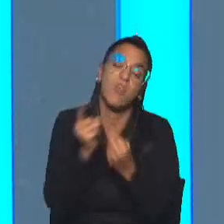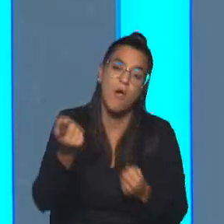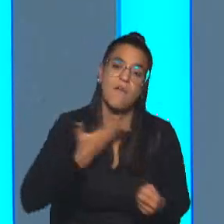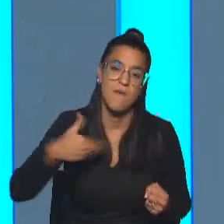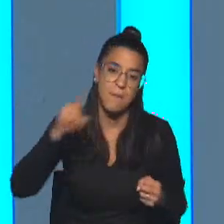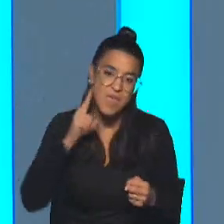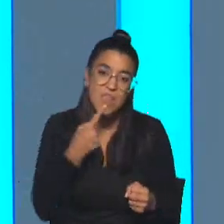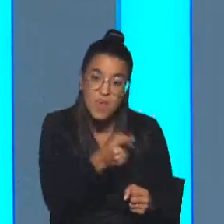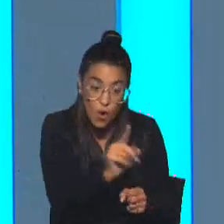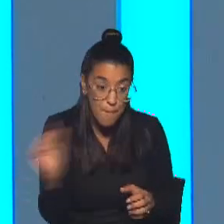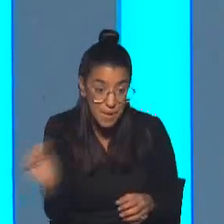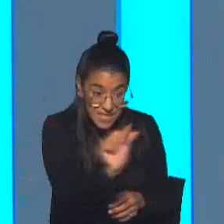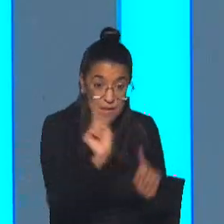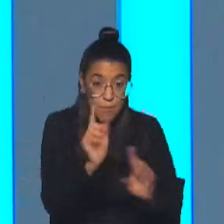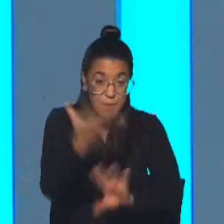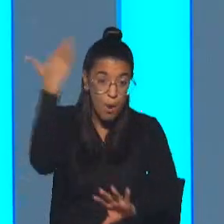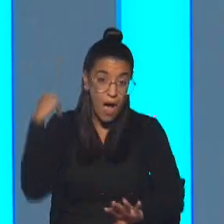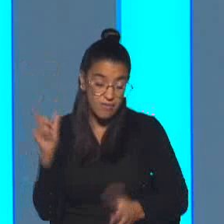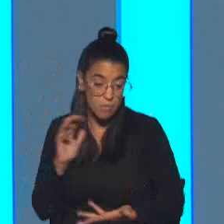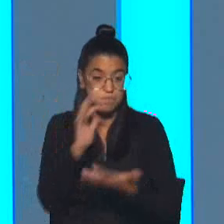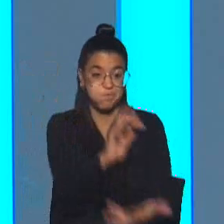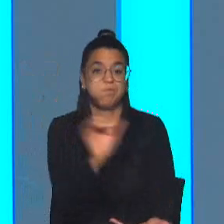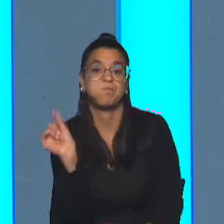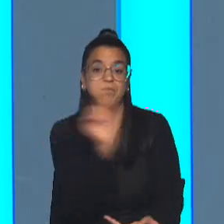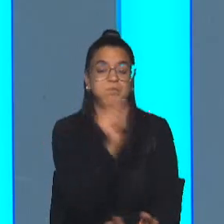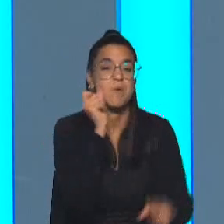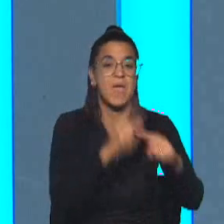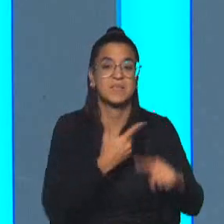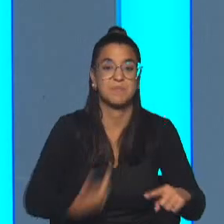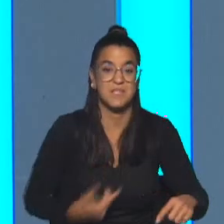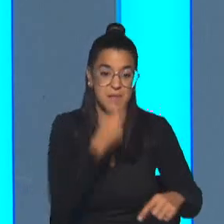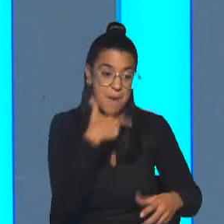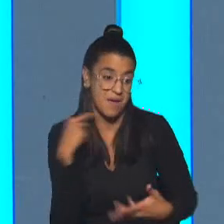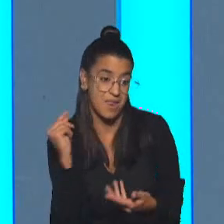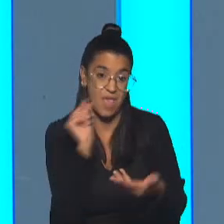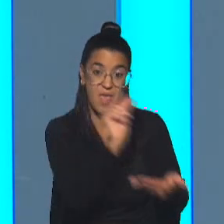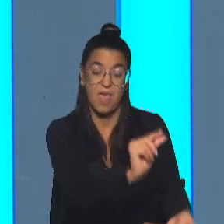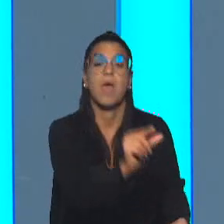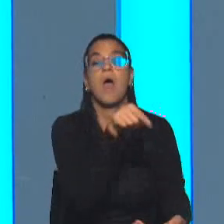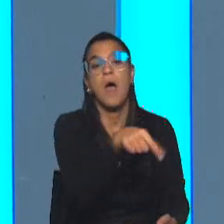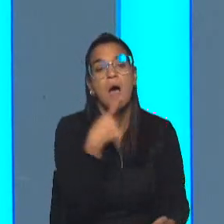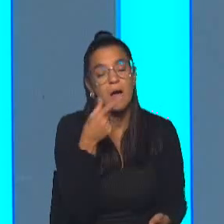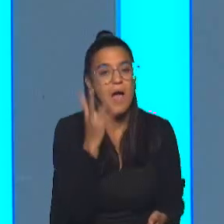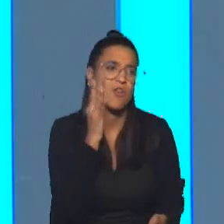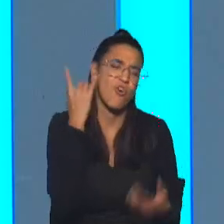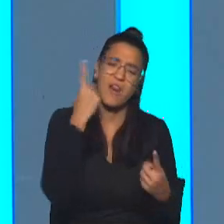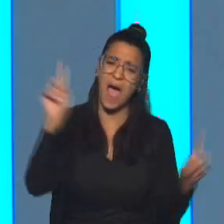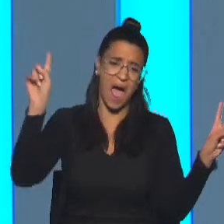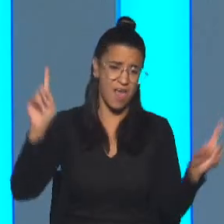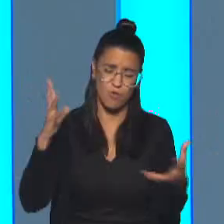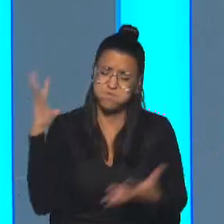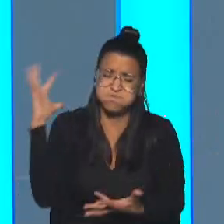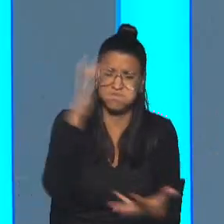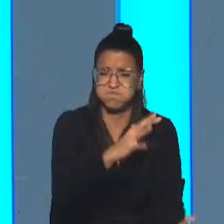que ese préstamo que le ofreció, que le otorgó al expresidente Mauricio Macri, era algo fuera de lo habitual para el